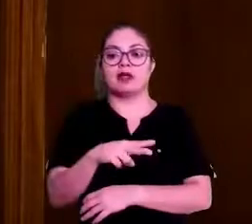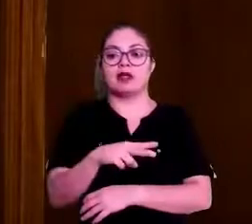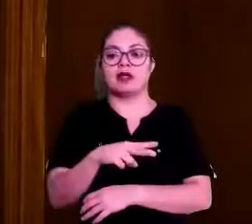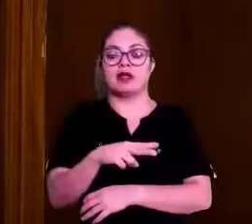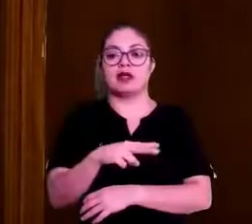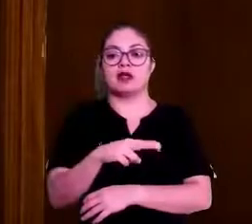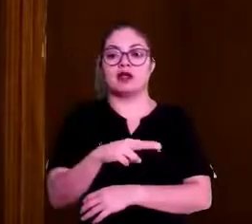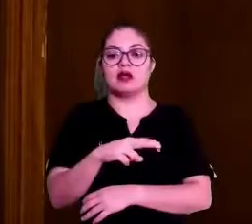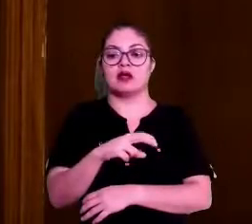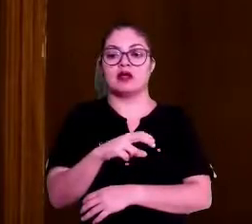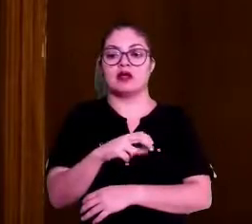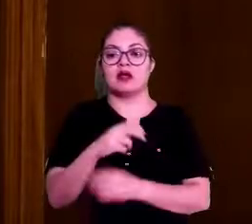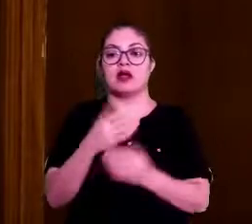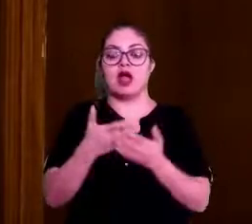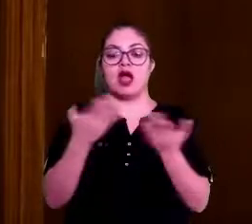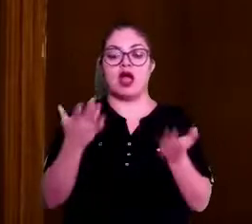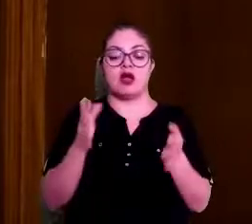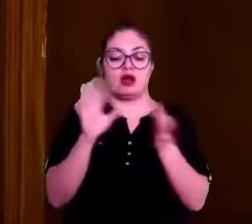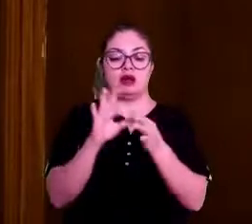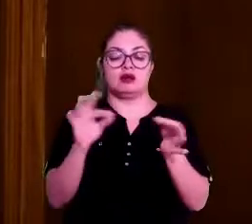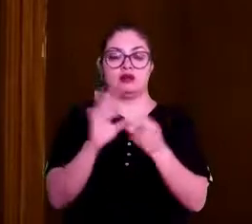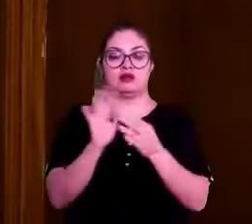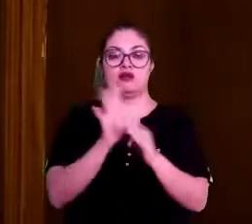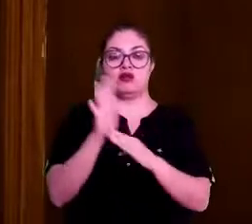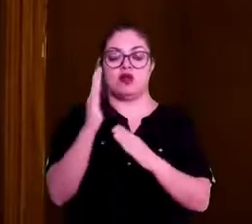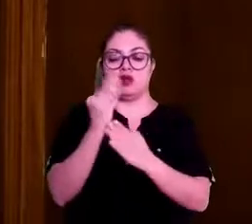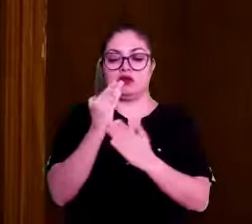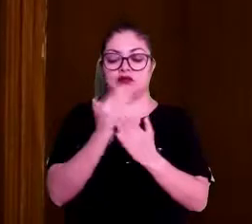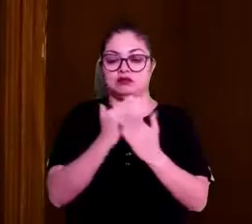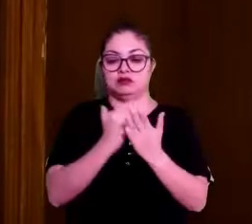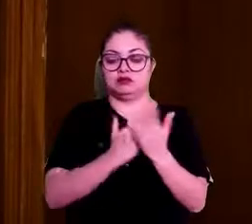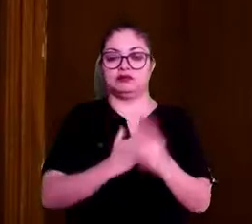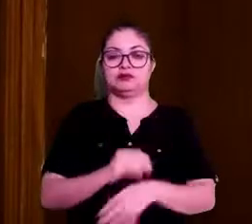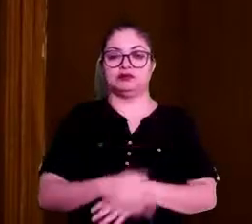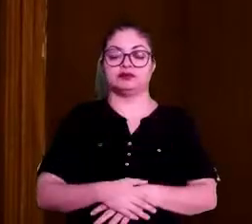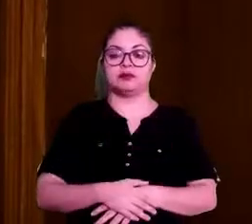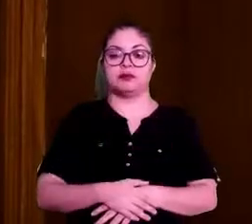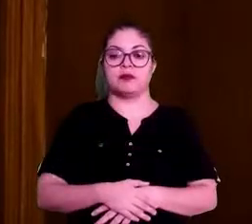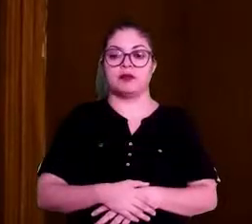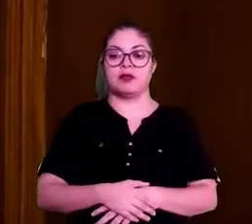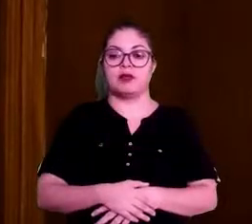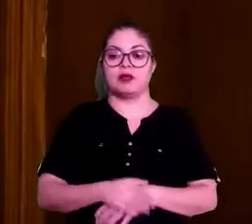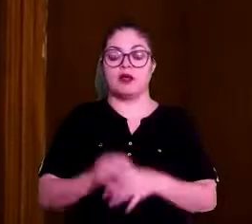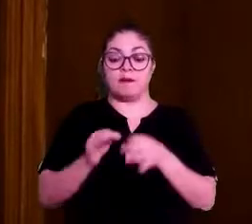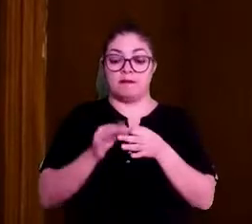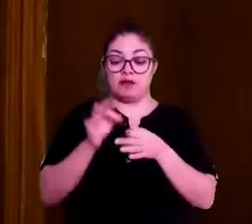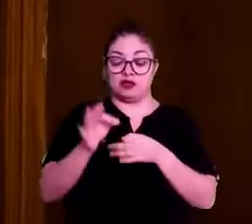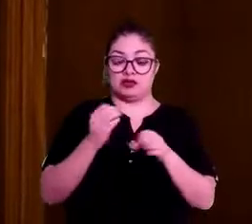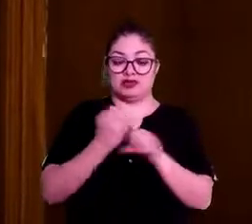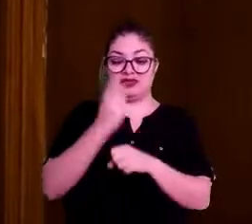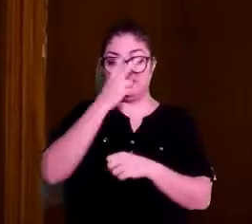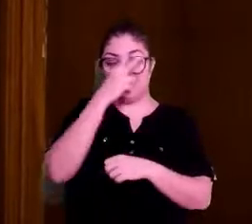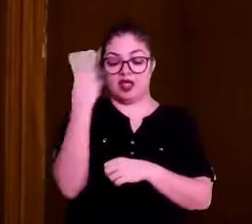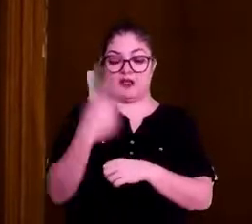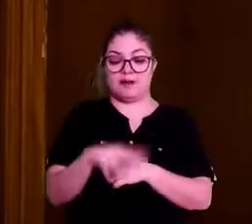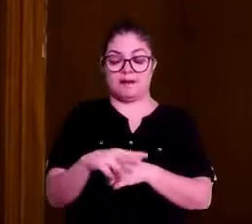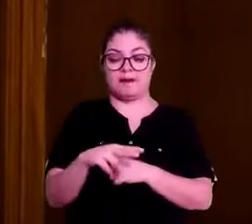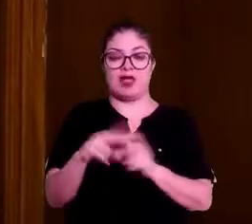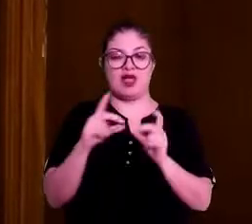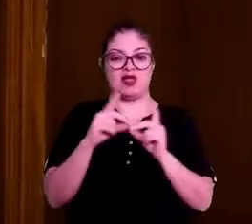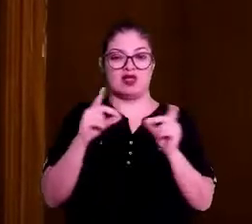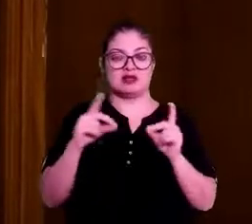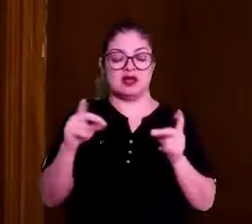la siguiente exposición de motivos. El desarrollo de los municipios del Estado de México es un